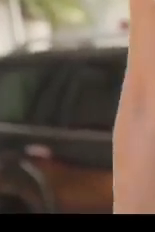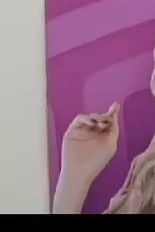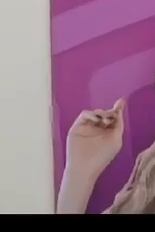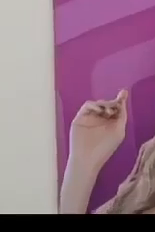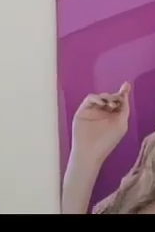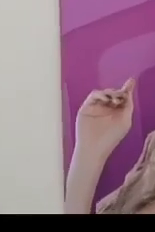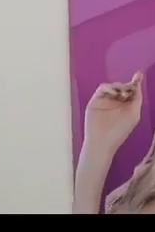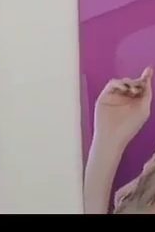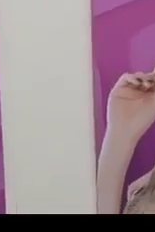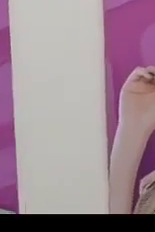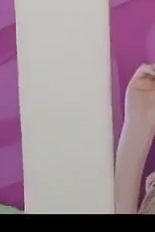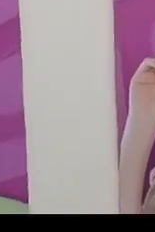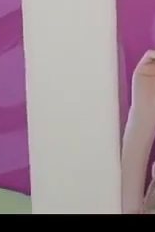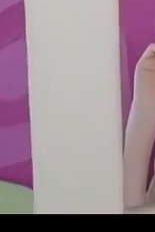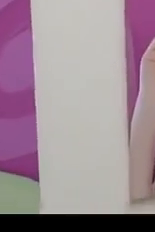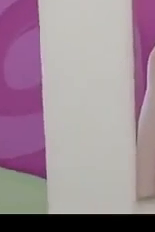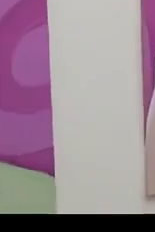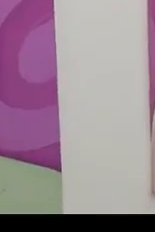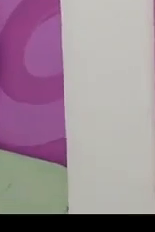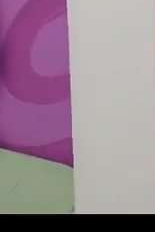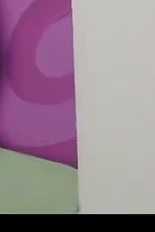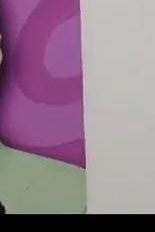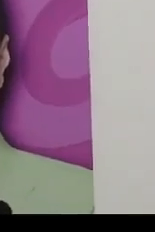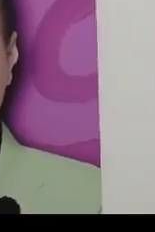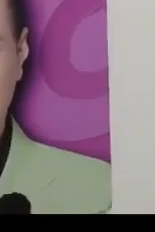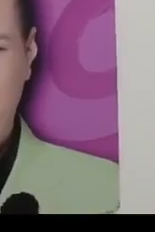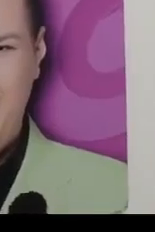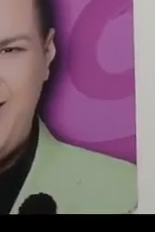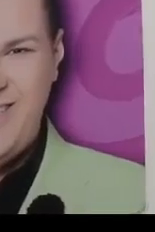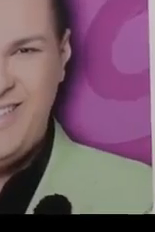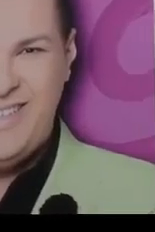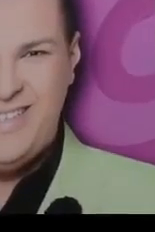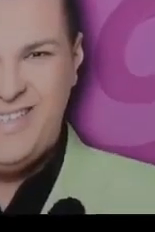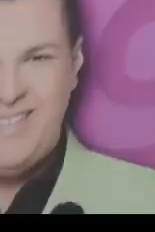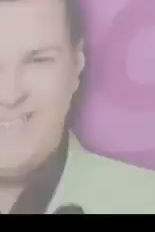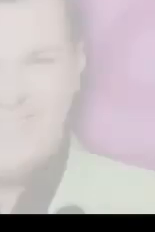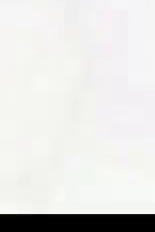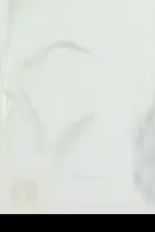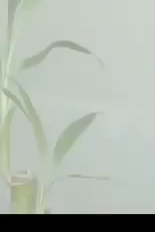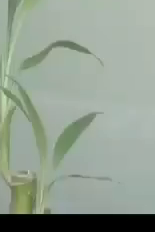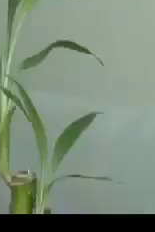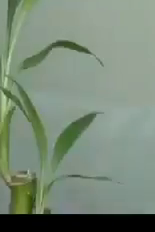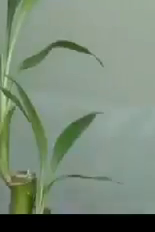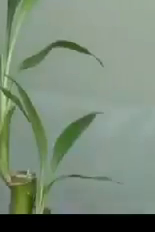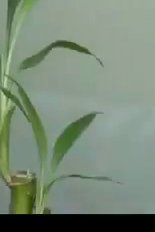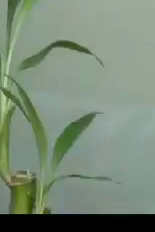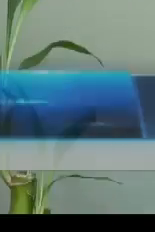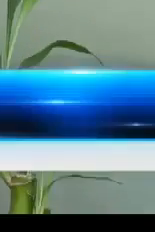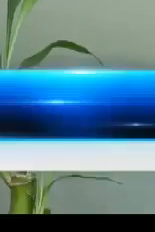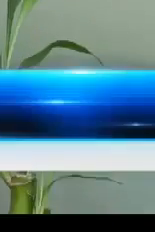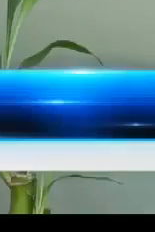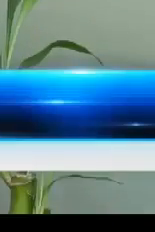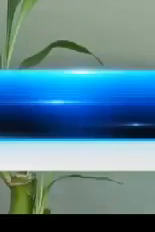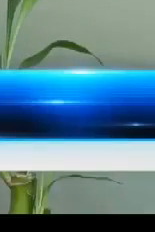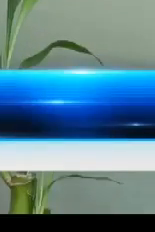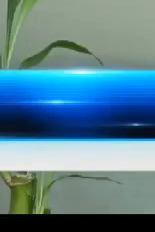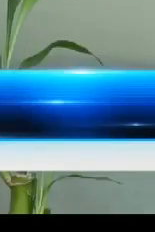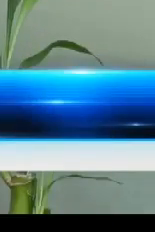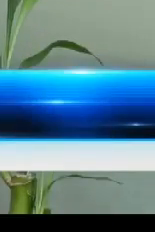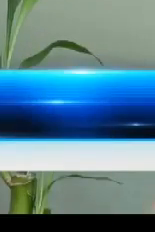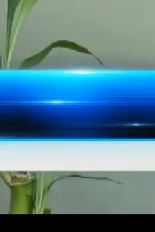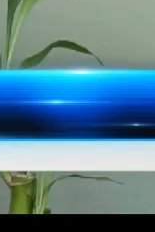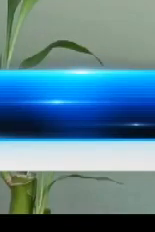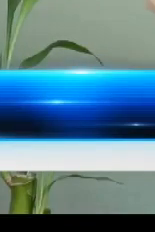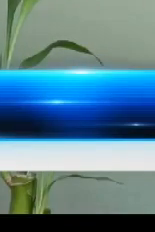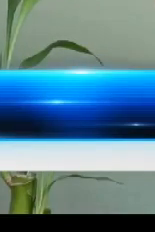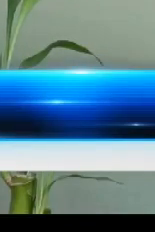pasión de hace 51 años. Esta canción, esta campaña, que va a tener algunas etapas, va